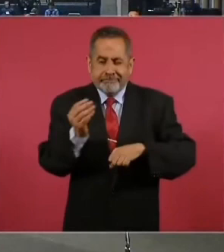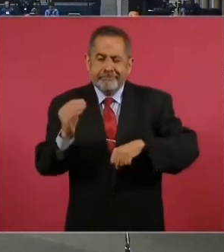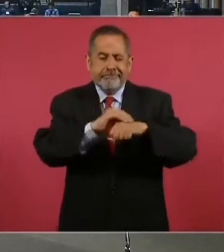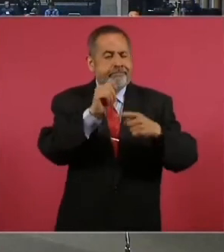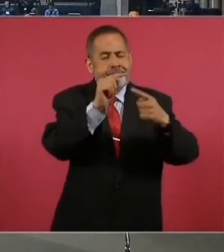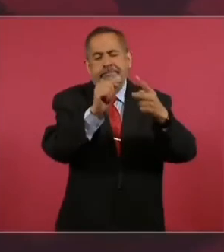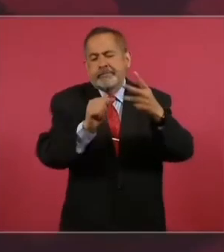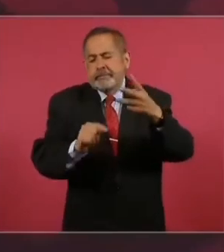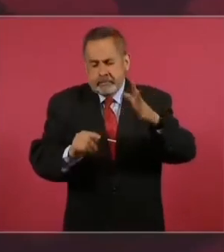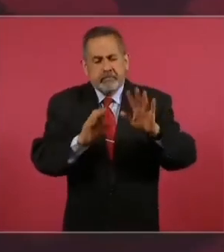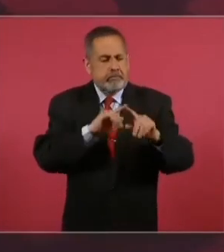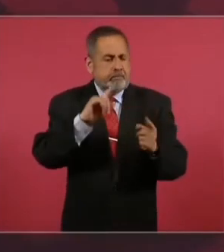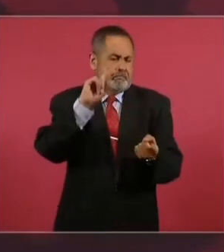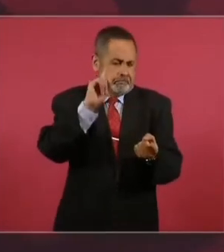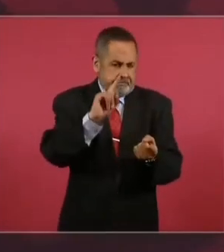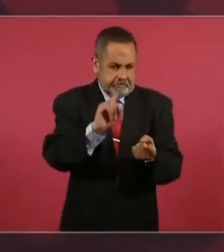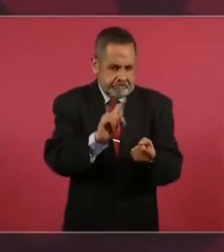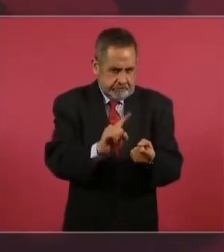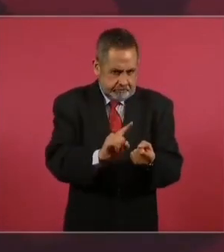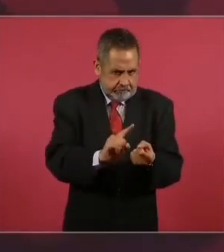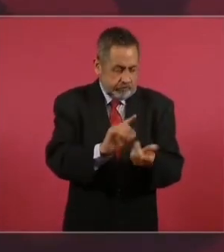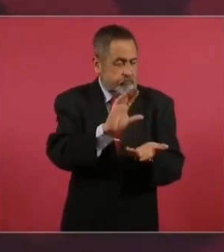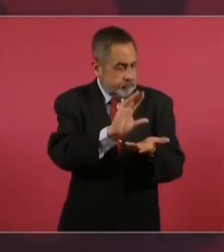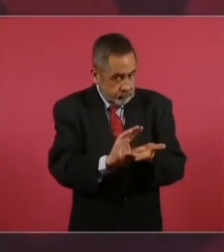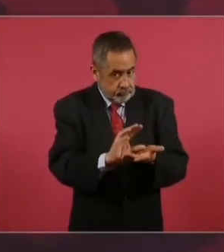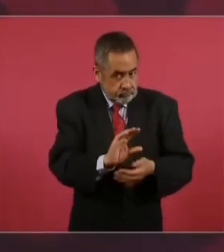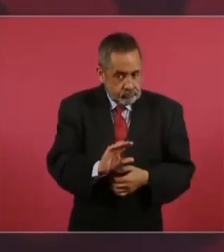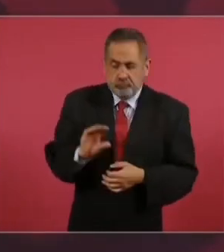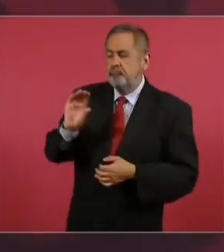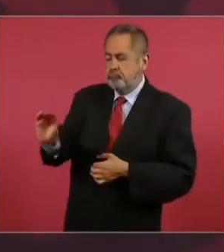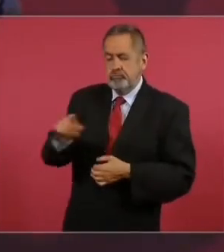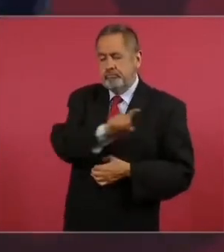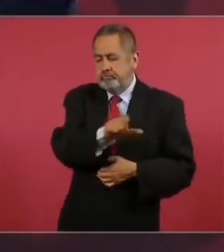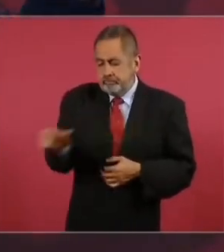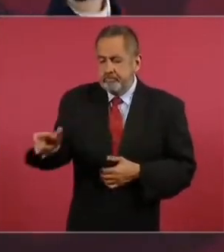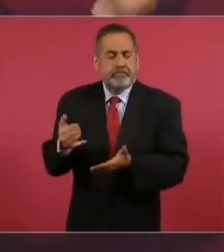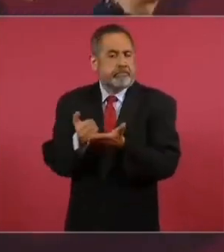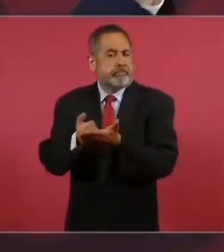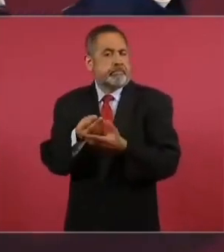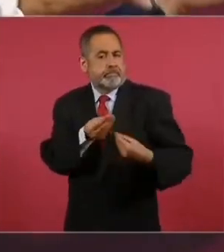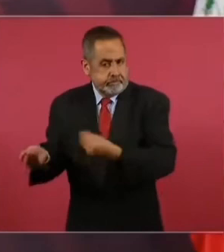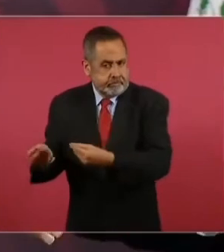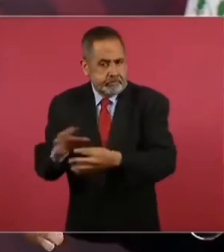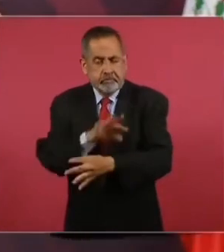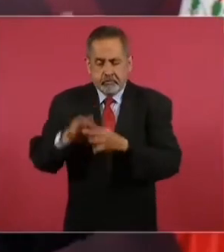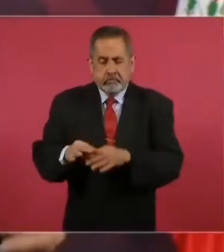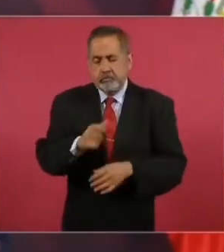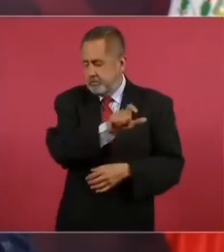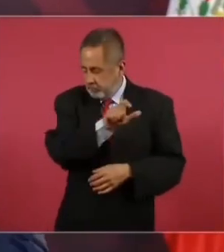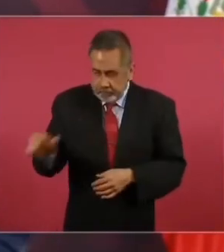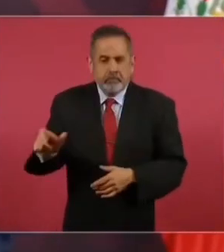podía quitar para que se pagara esta cantidad.